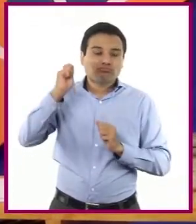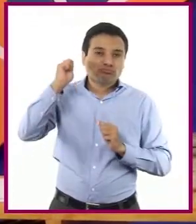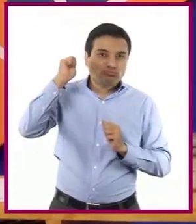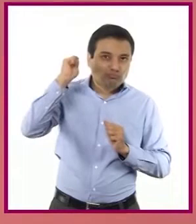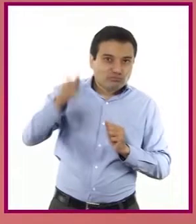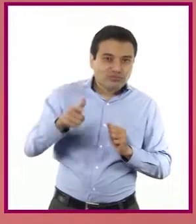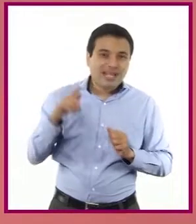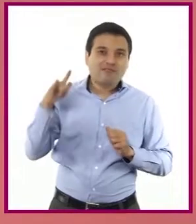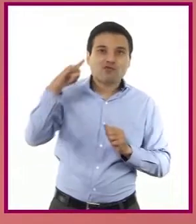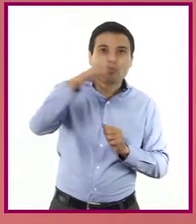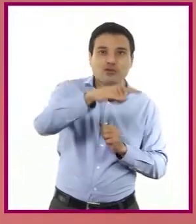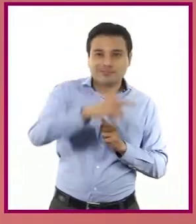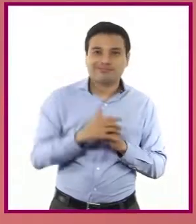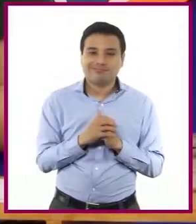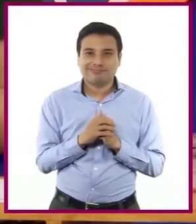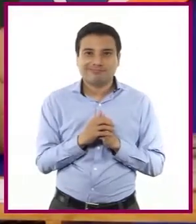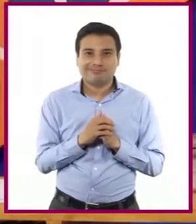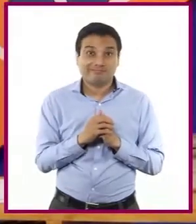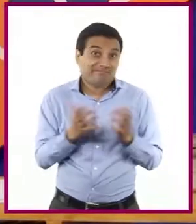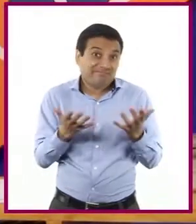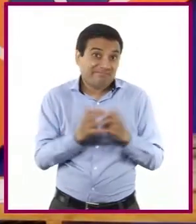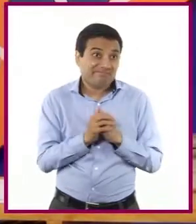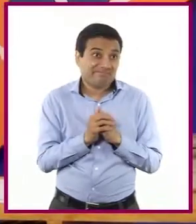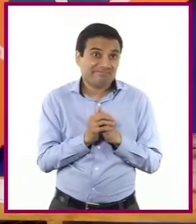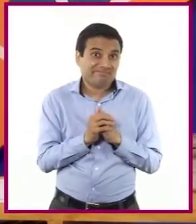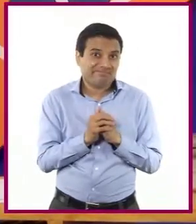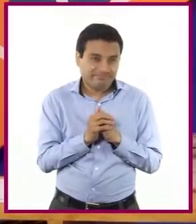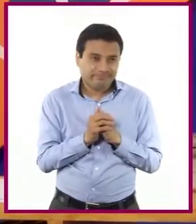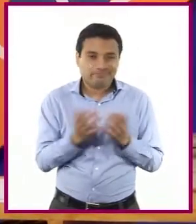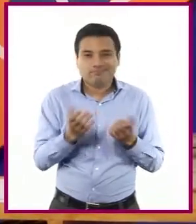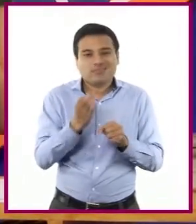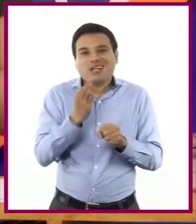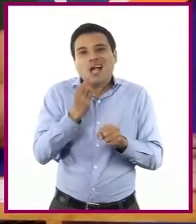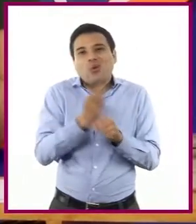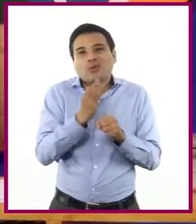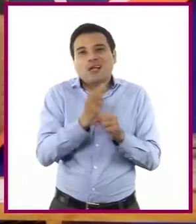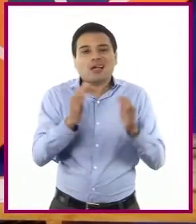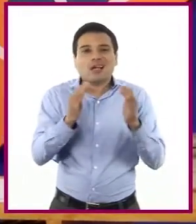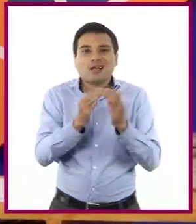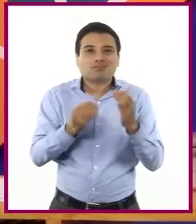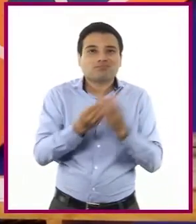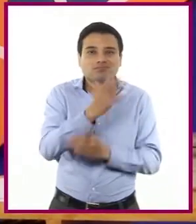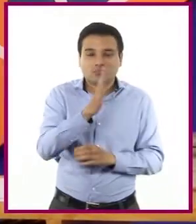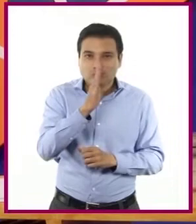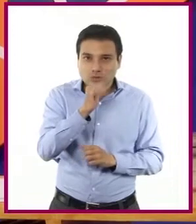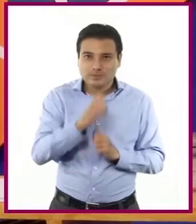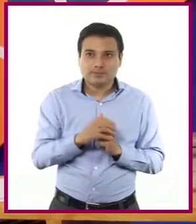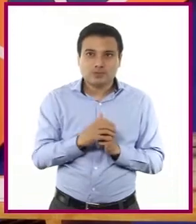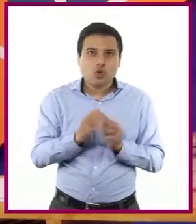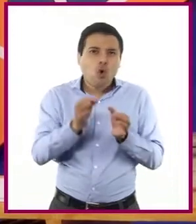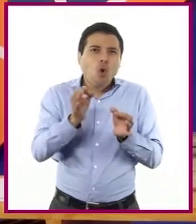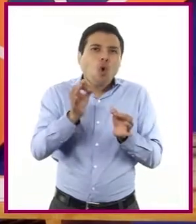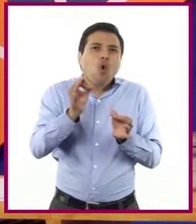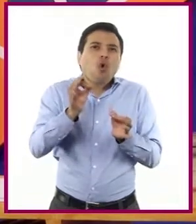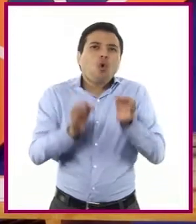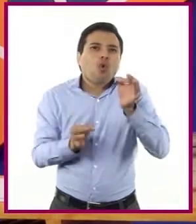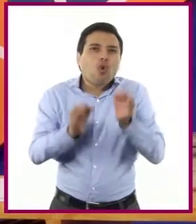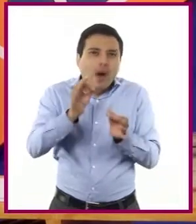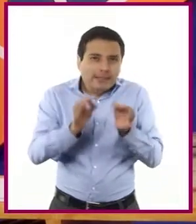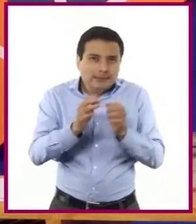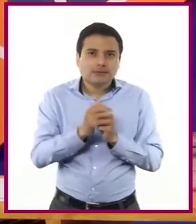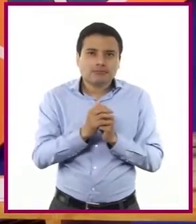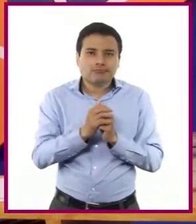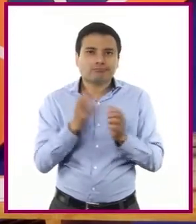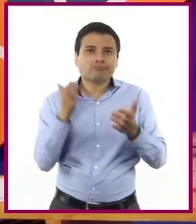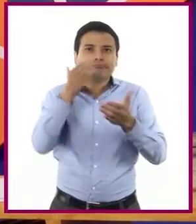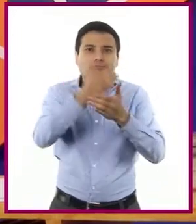ventanas. Como todavía debemos resguardarnos, los jueces visitarán diferentes calles de la ciudad para evaluar los aviones de